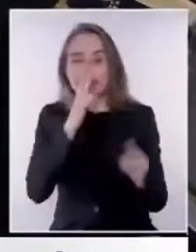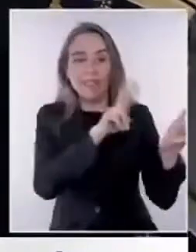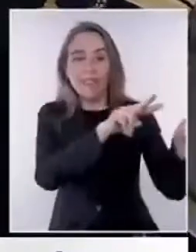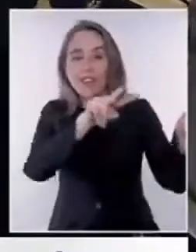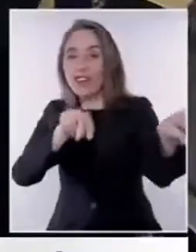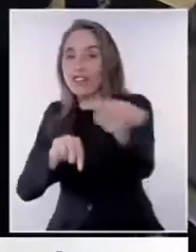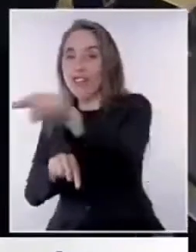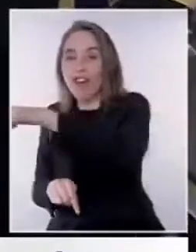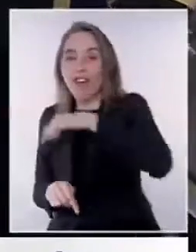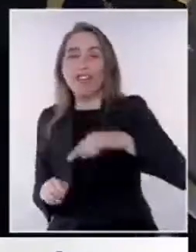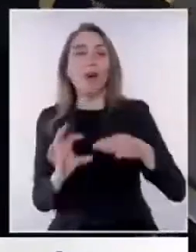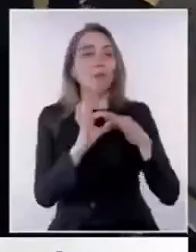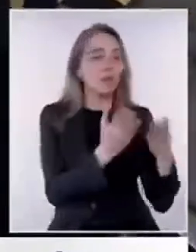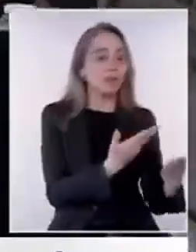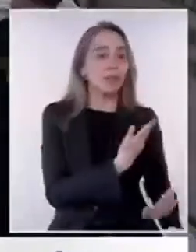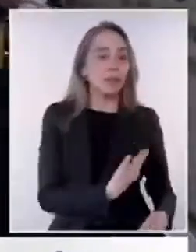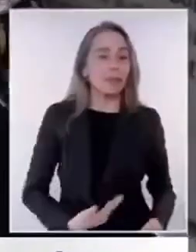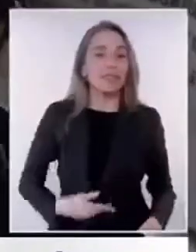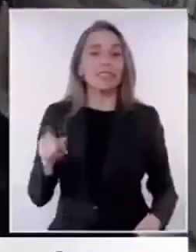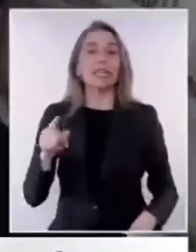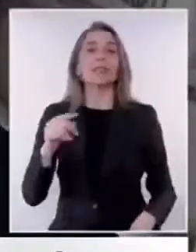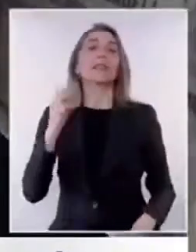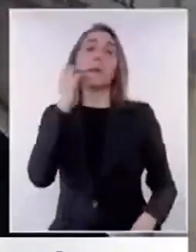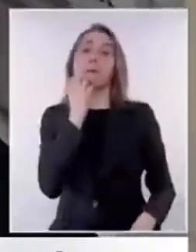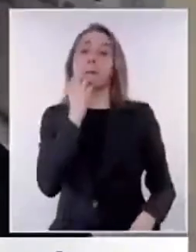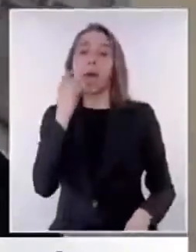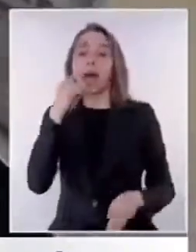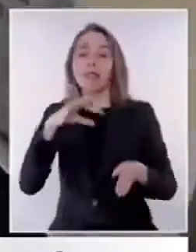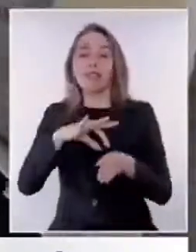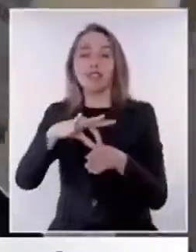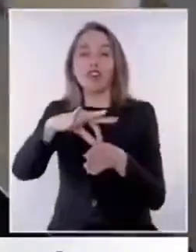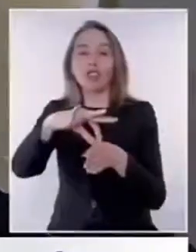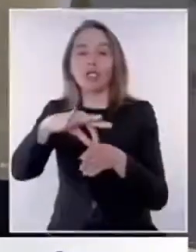presidente. La figura de Prat nos guía a todos los que estamos en la Marina.